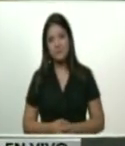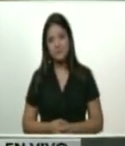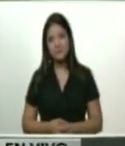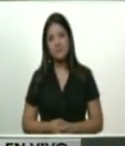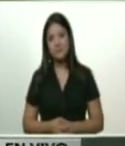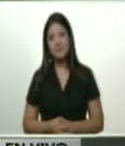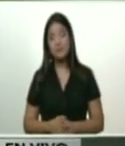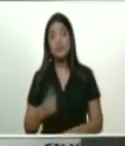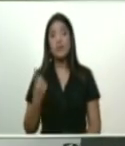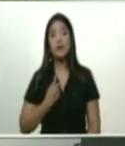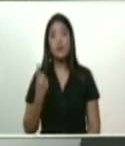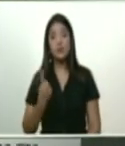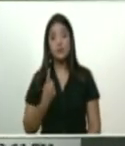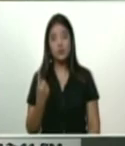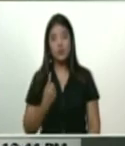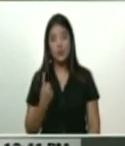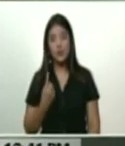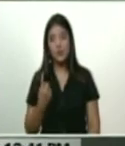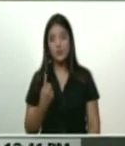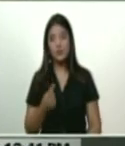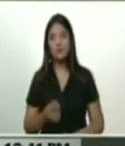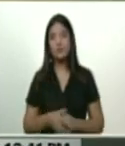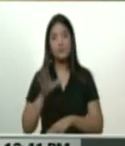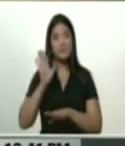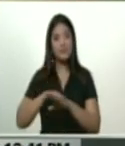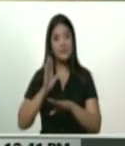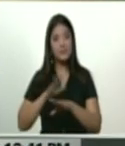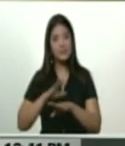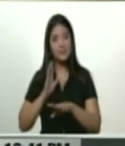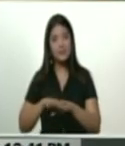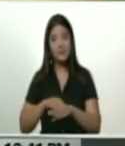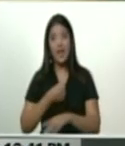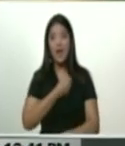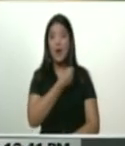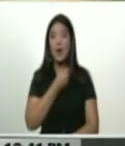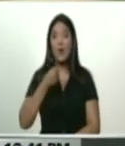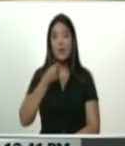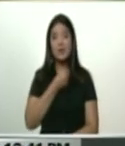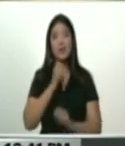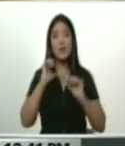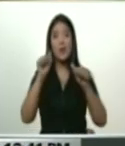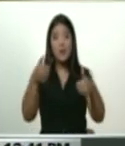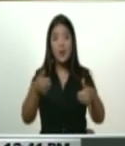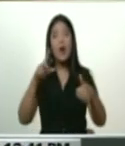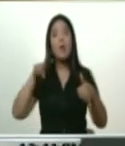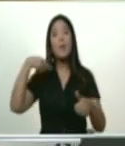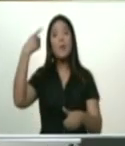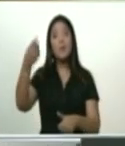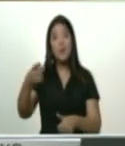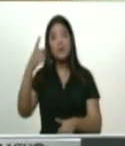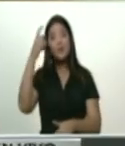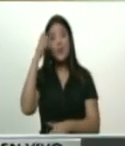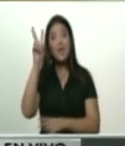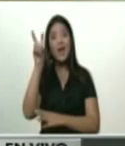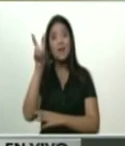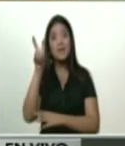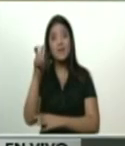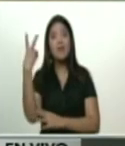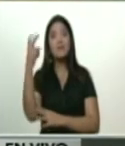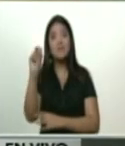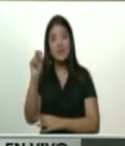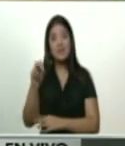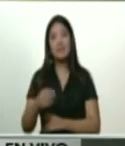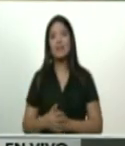Maracay. Solamente les voy a anunciar el concierto inaugural del próximo día, viernes